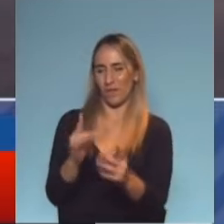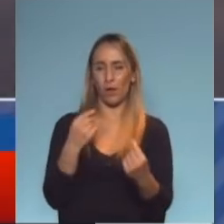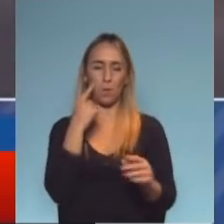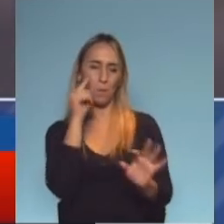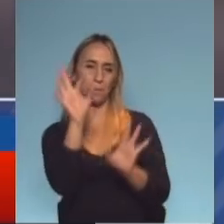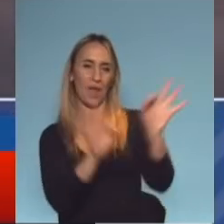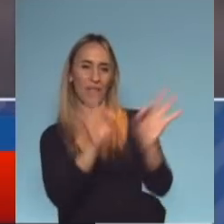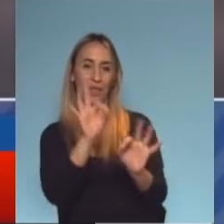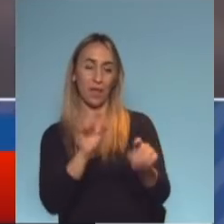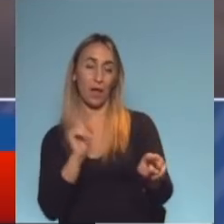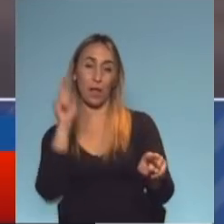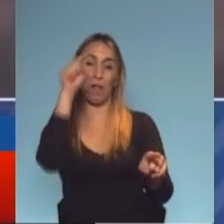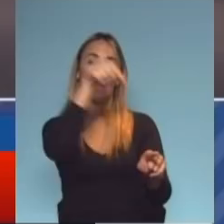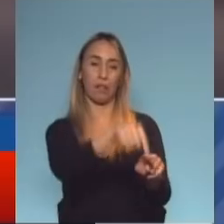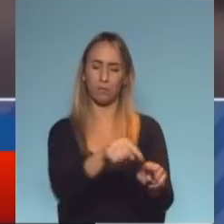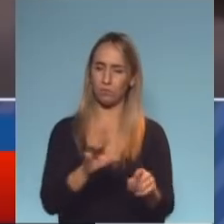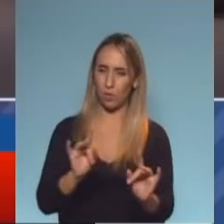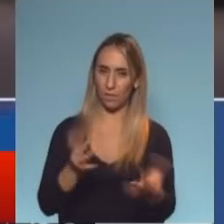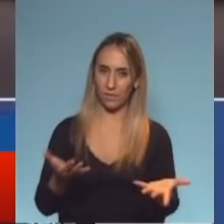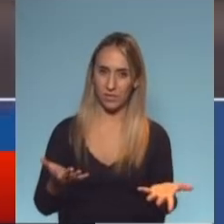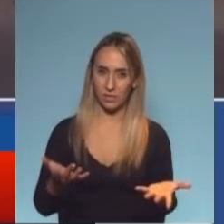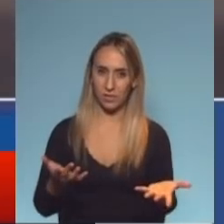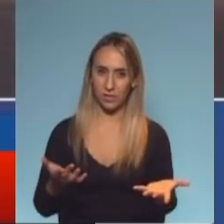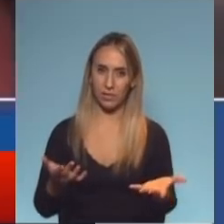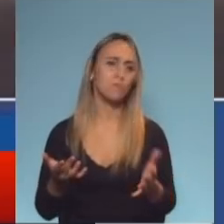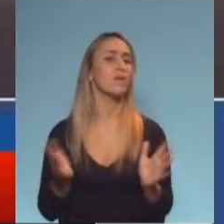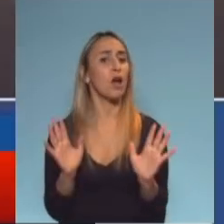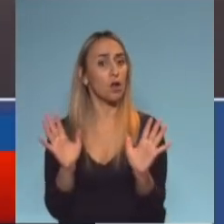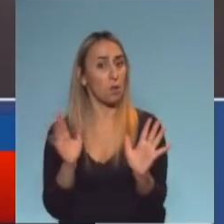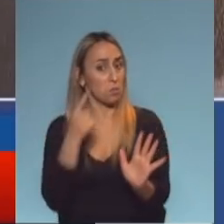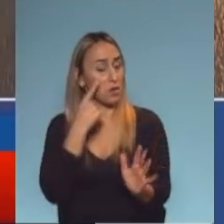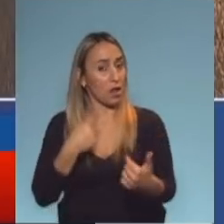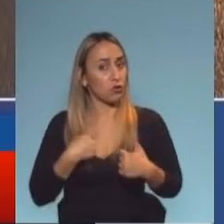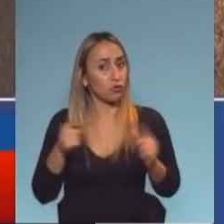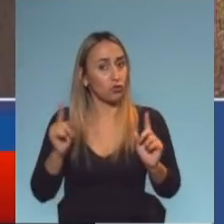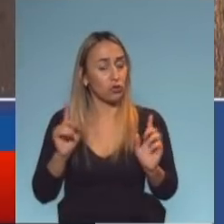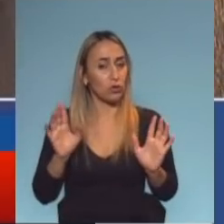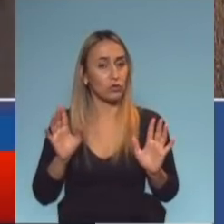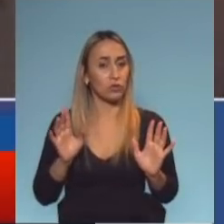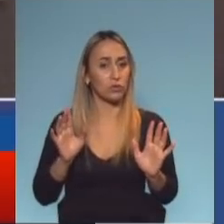usted, por las noticias, ¿no? no, pero mira, nosotros